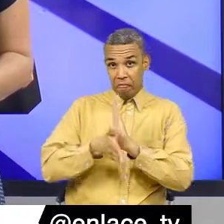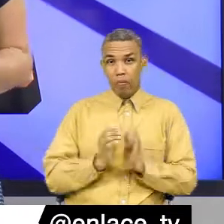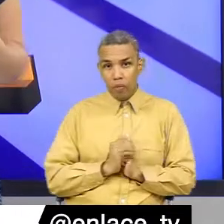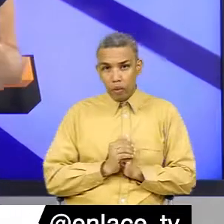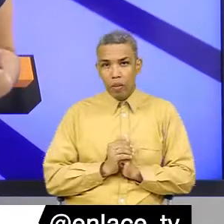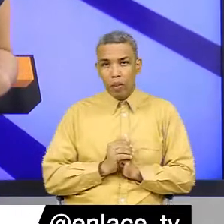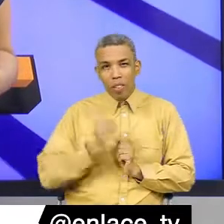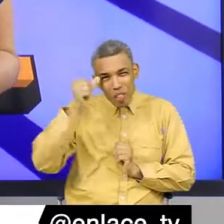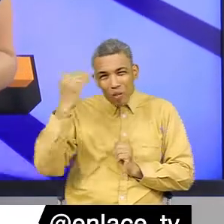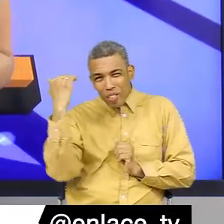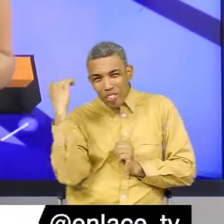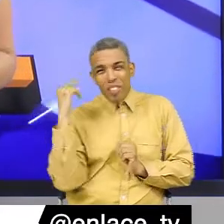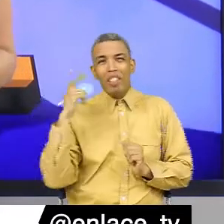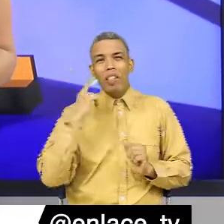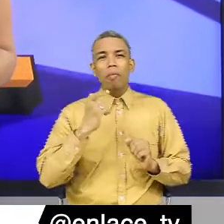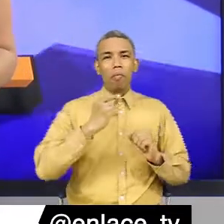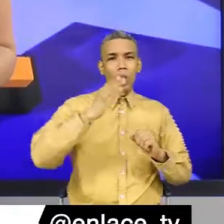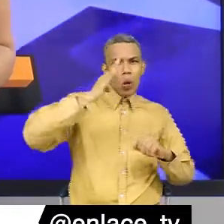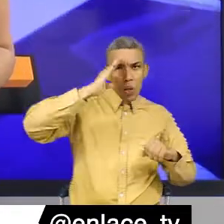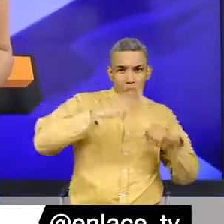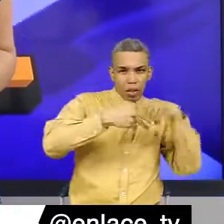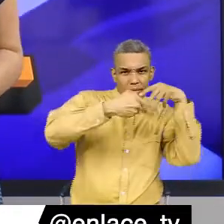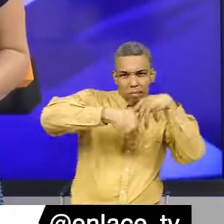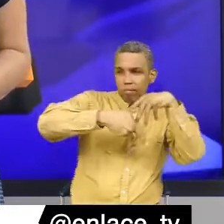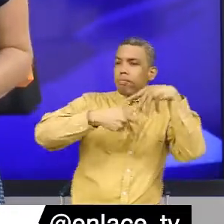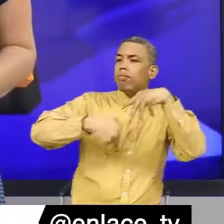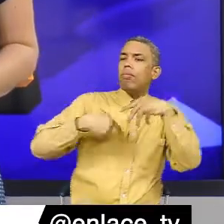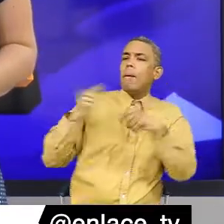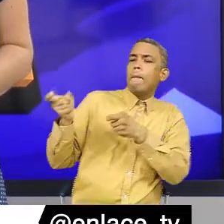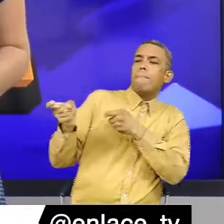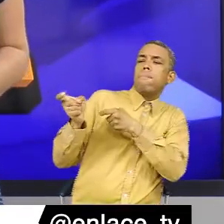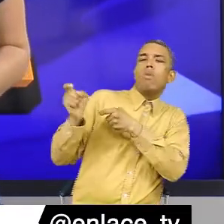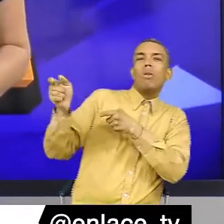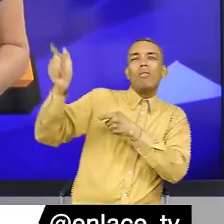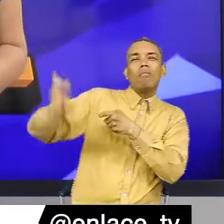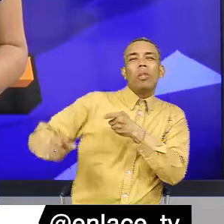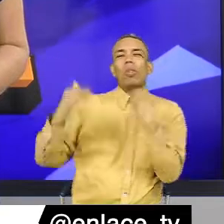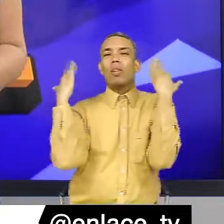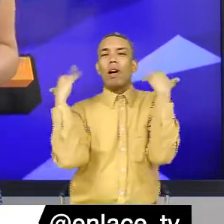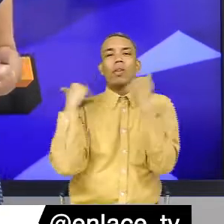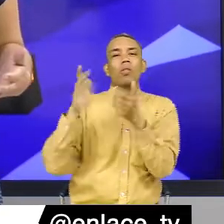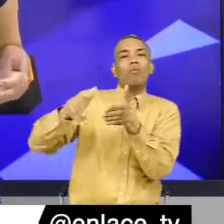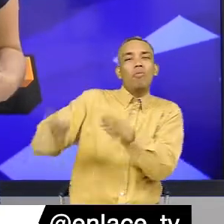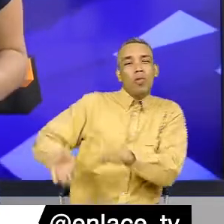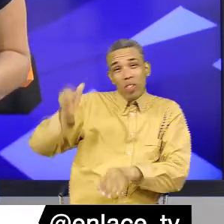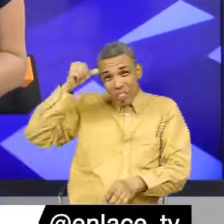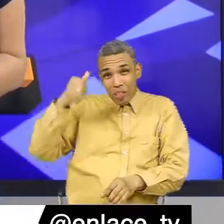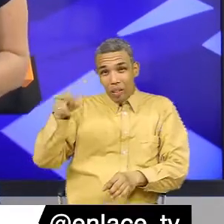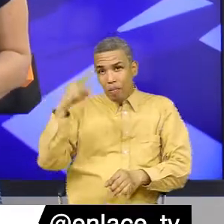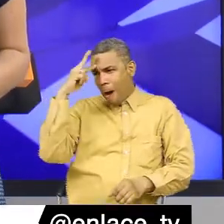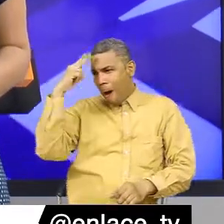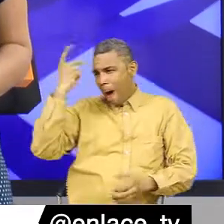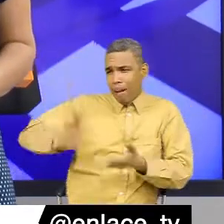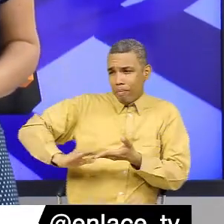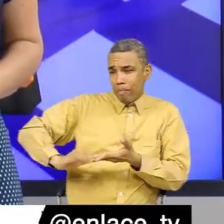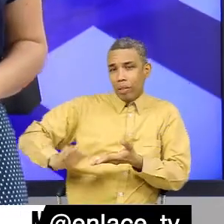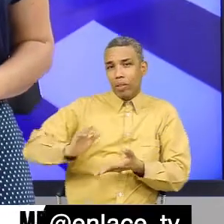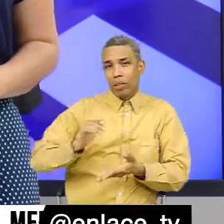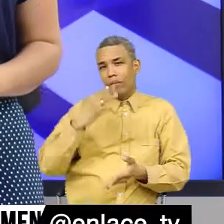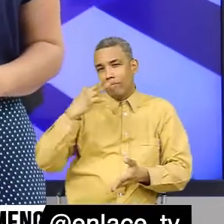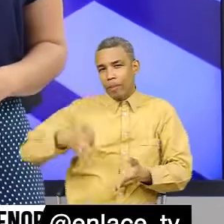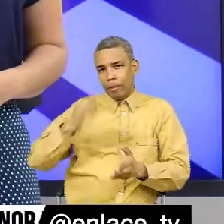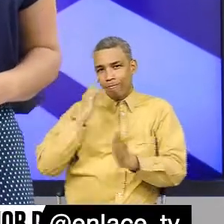el que murió en operación militar un campesino en el sur de Bolívar. En otras noticias, sigue polémica por la presunta agresión sexual